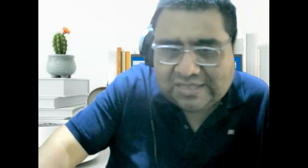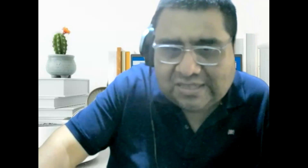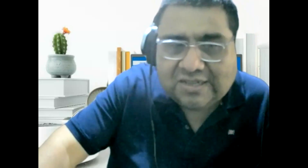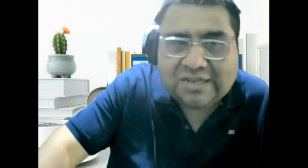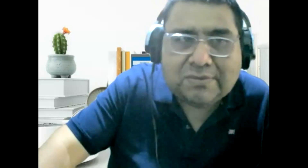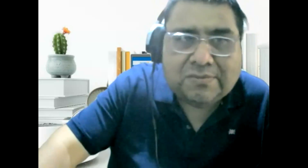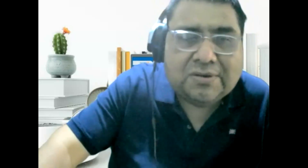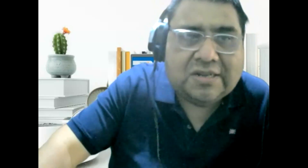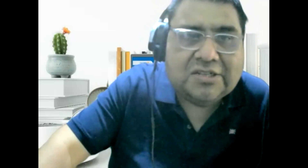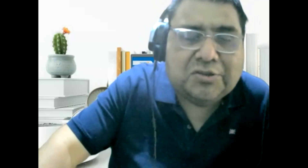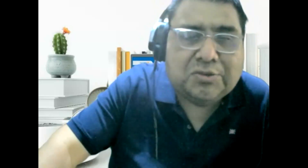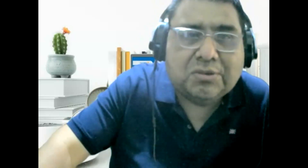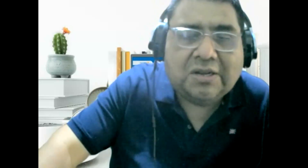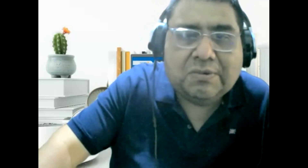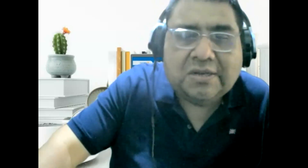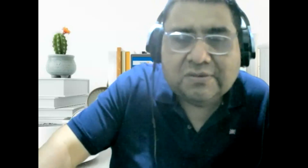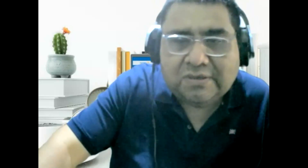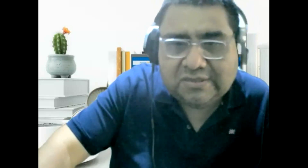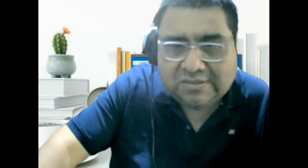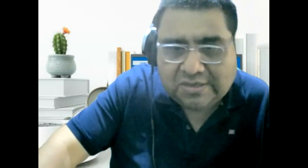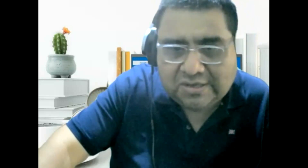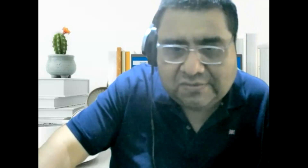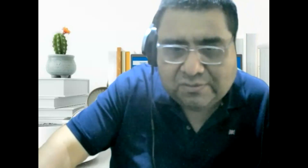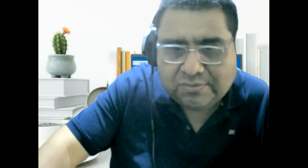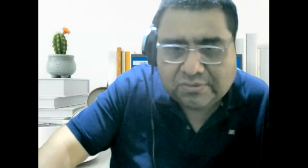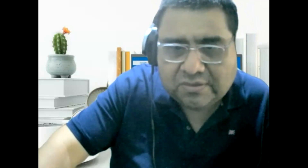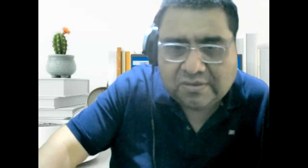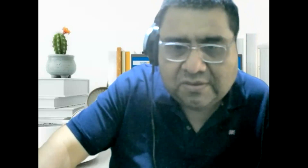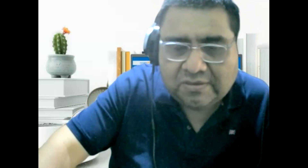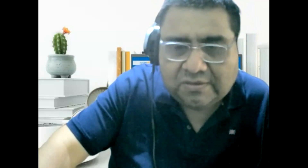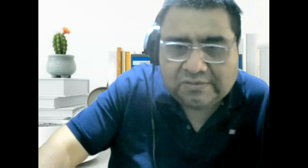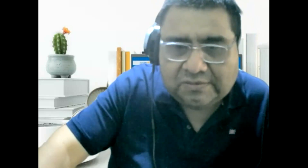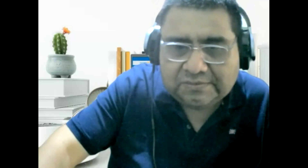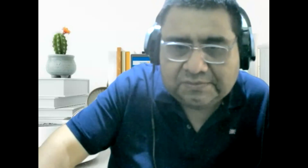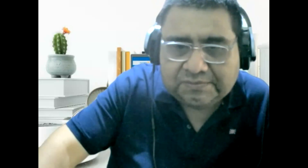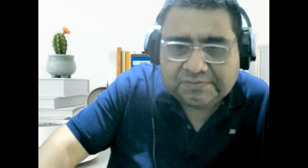chicos, nos vemos mañana a la misma hora en el instituto a la 1. Cuídense hasta mañana, nos vemos.